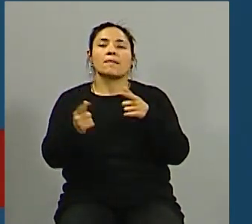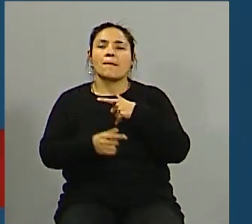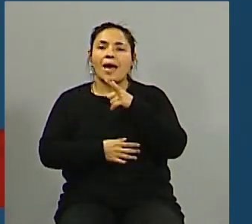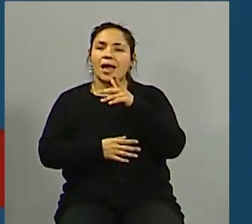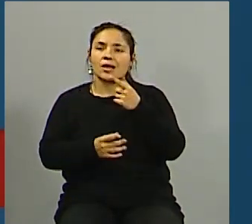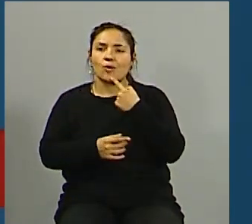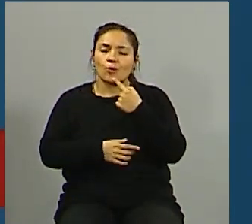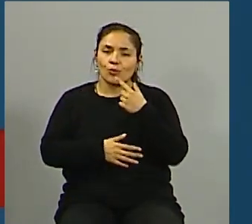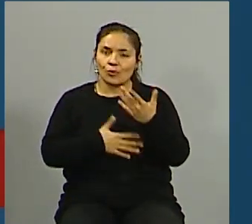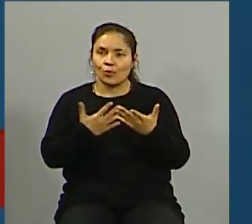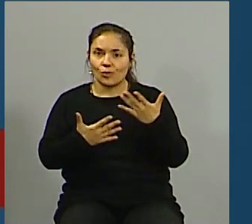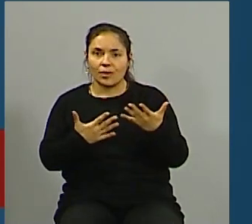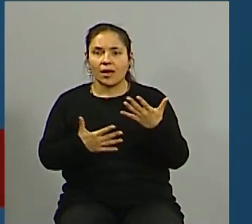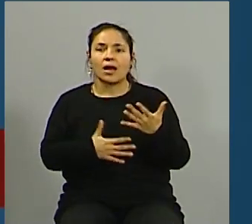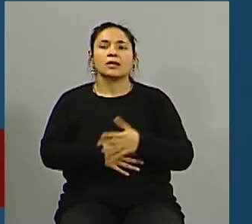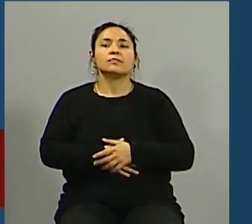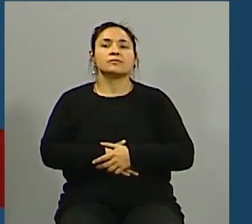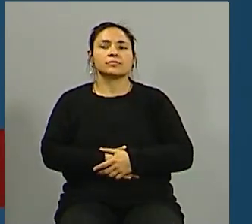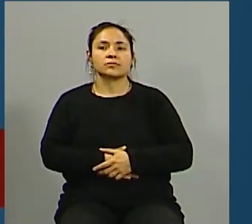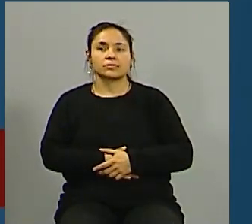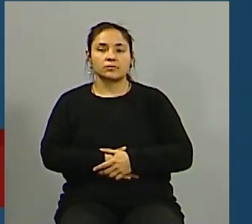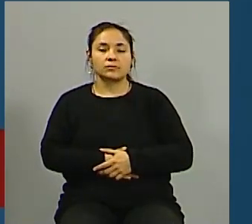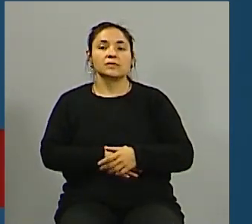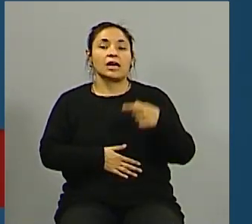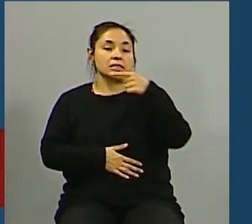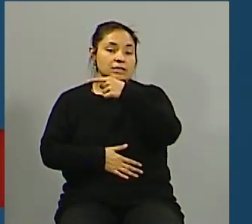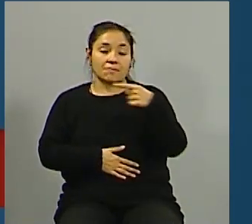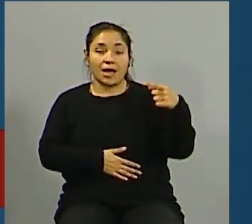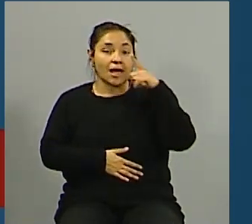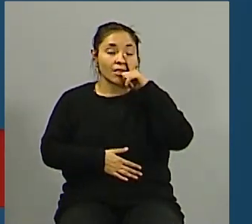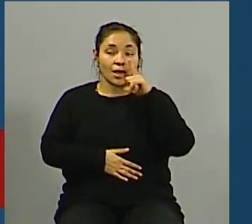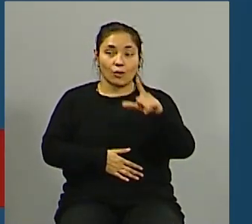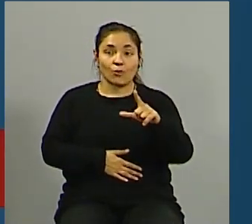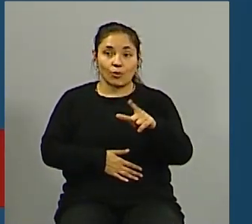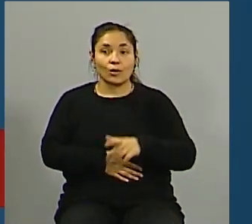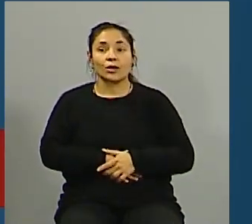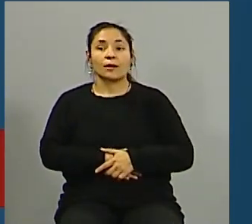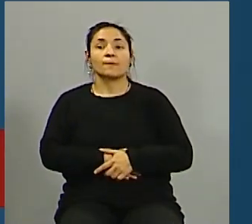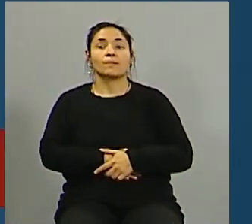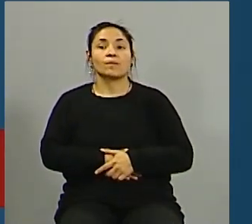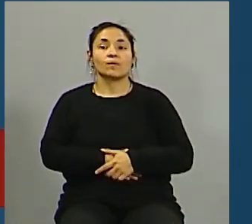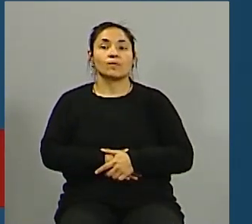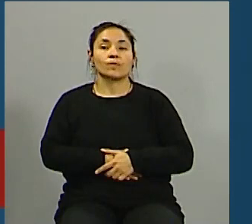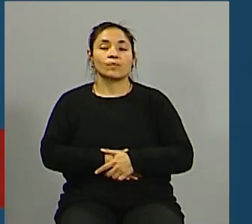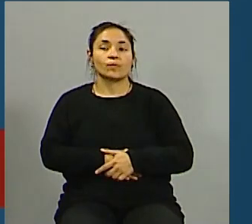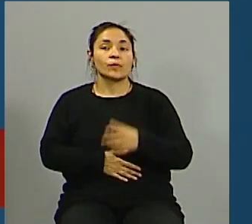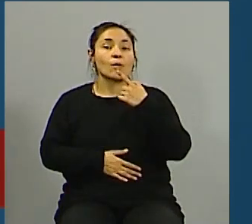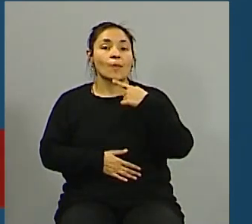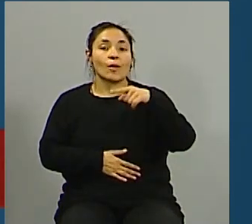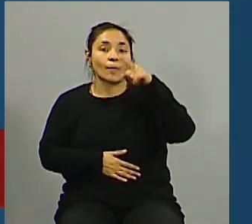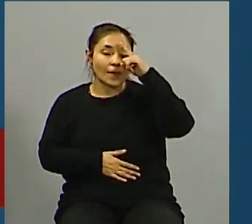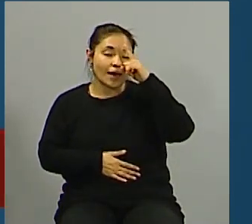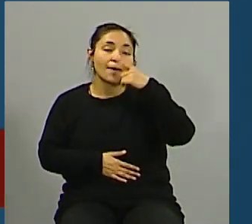de estas últimas, de las semanas de julio que ya darían mensualizadas, de que ya